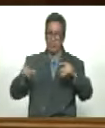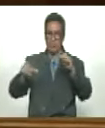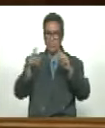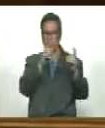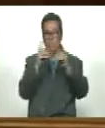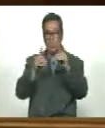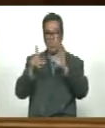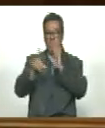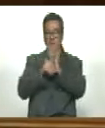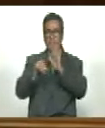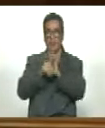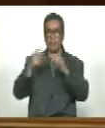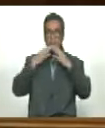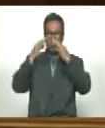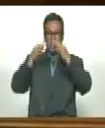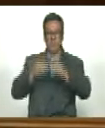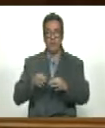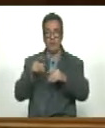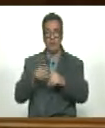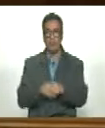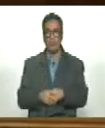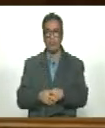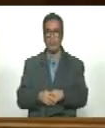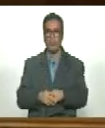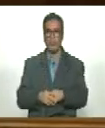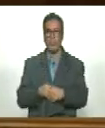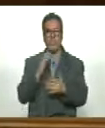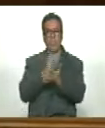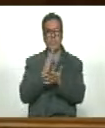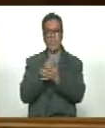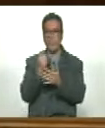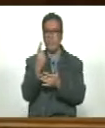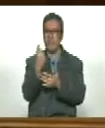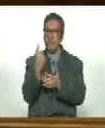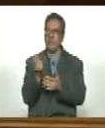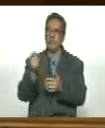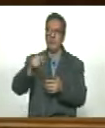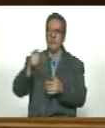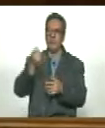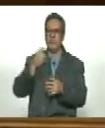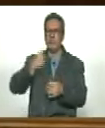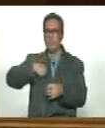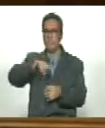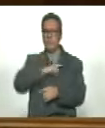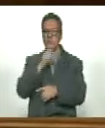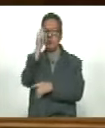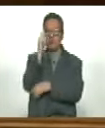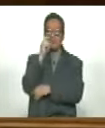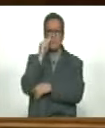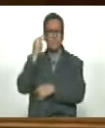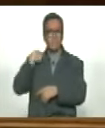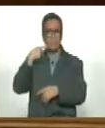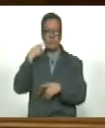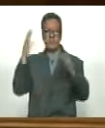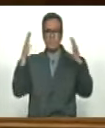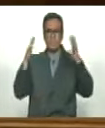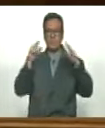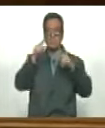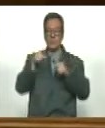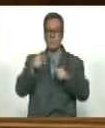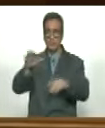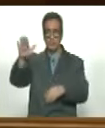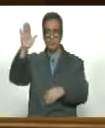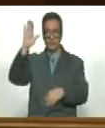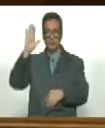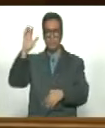leyes. Y estoy seguro que siempre falta más, y para nuestros diputados y diputadas también quiero pedir un fuerte aplauso por su